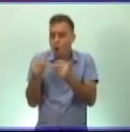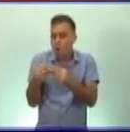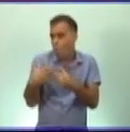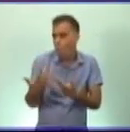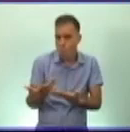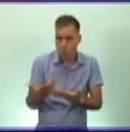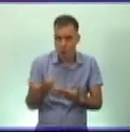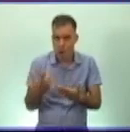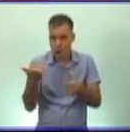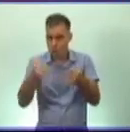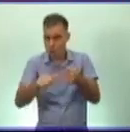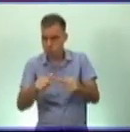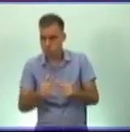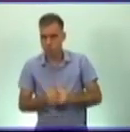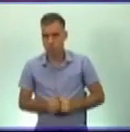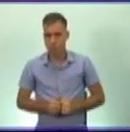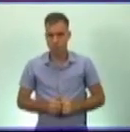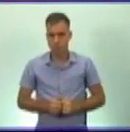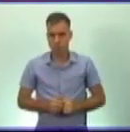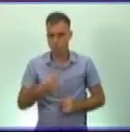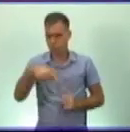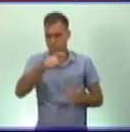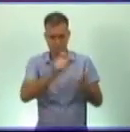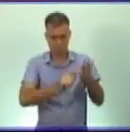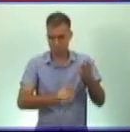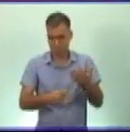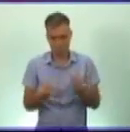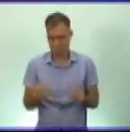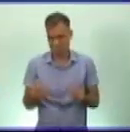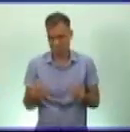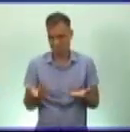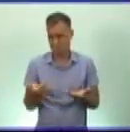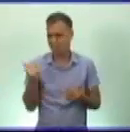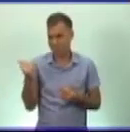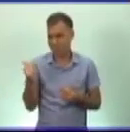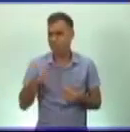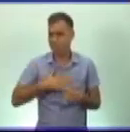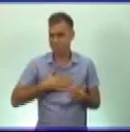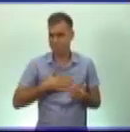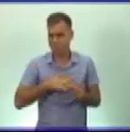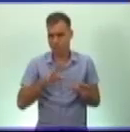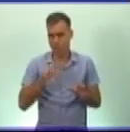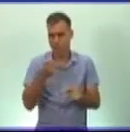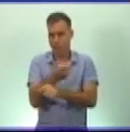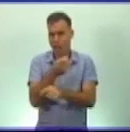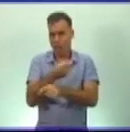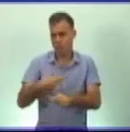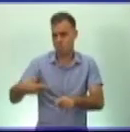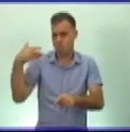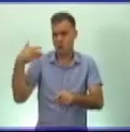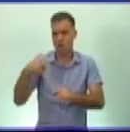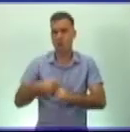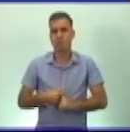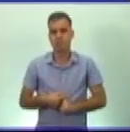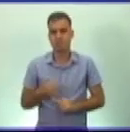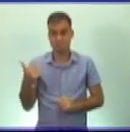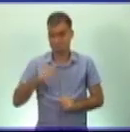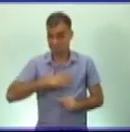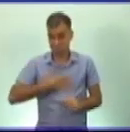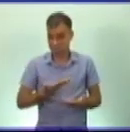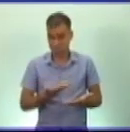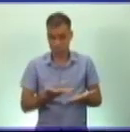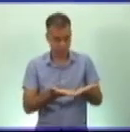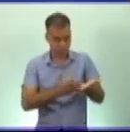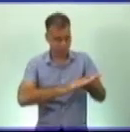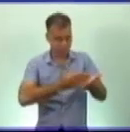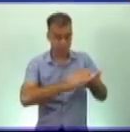un elemento. Y no es necesario que copien, puesto que estas reglas ya las analizamos con anterioridad y aparecen en el apéndice 4